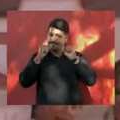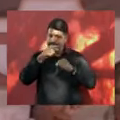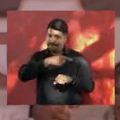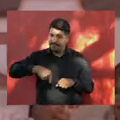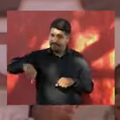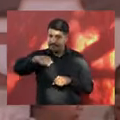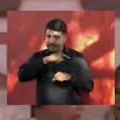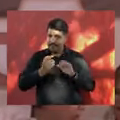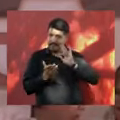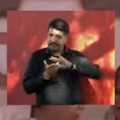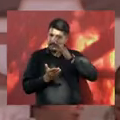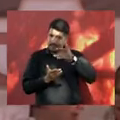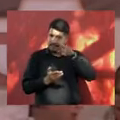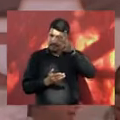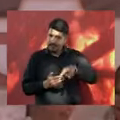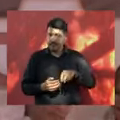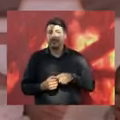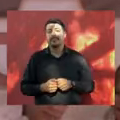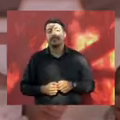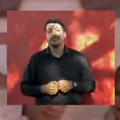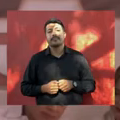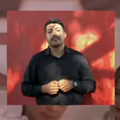Muchas gracias, de verdad.